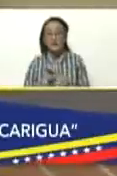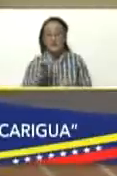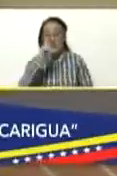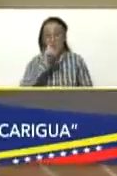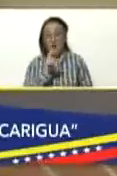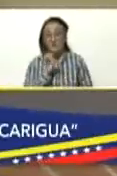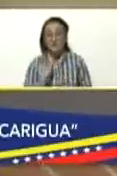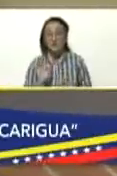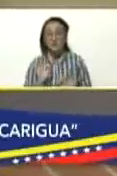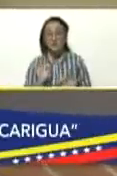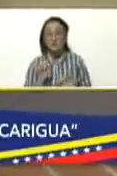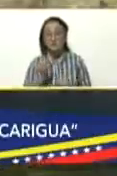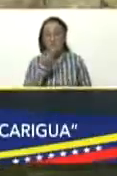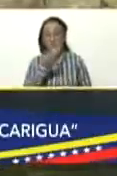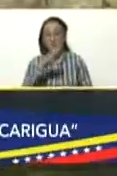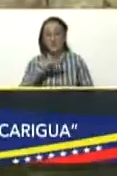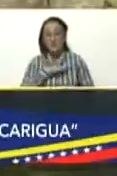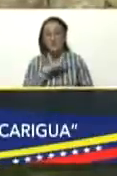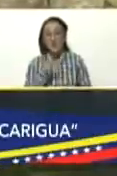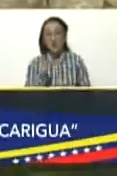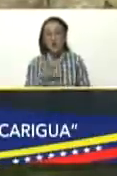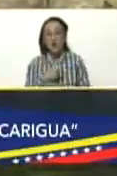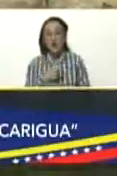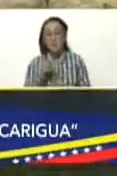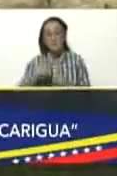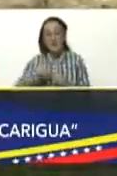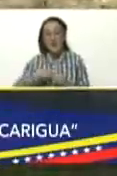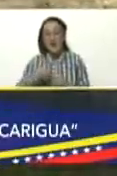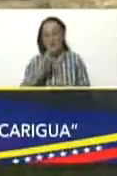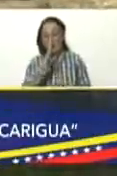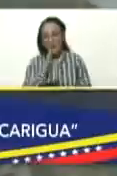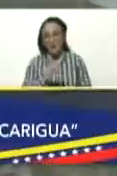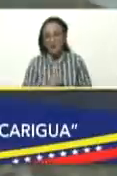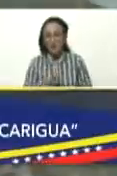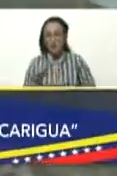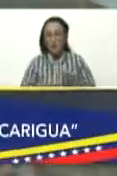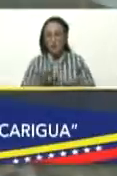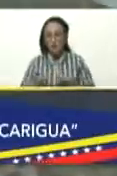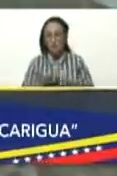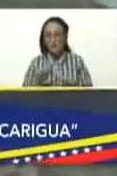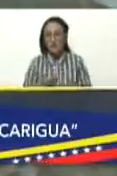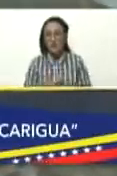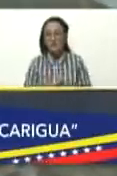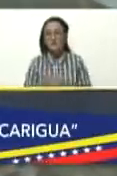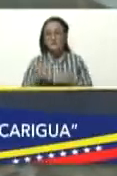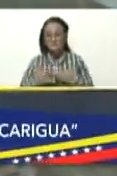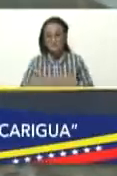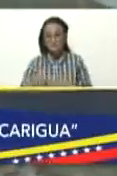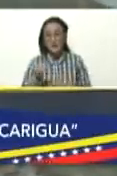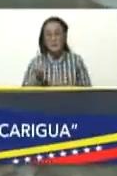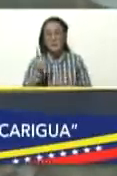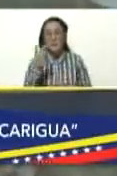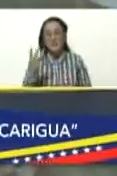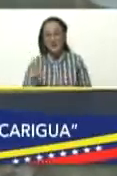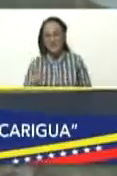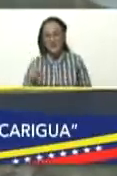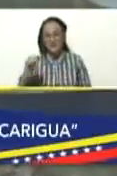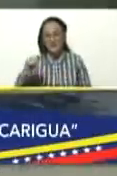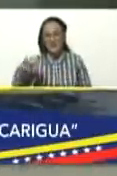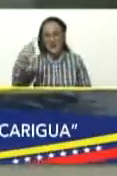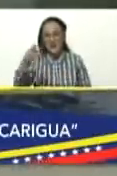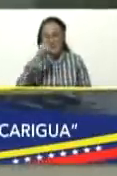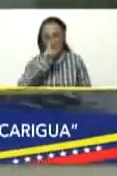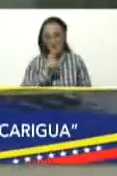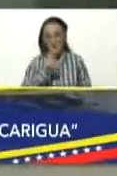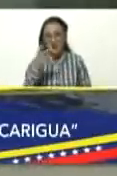ya estén beneficiadas con el gas directo en sus cocinas. Y tenemos ya proyectado para el primer trimestre, presidente,